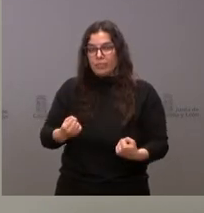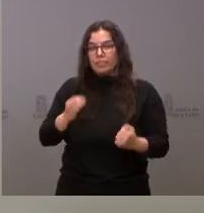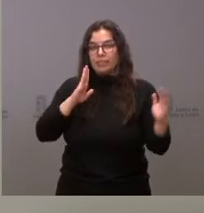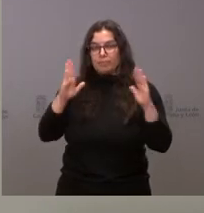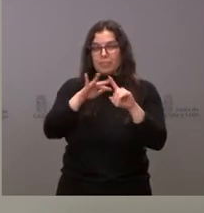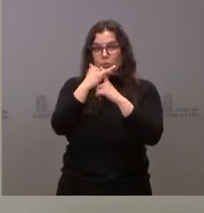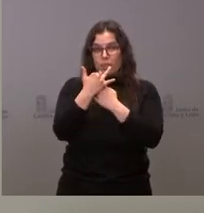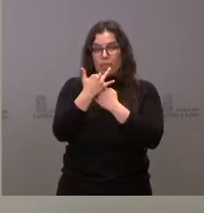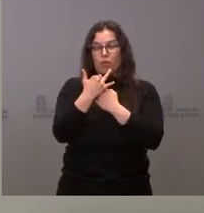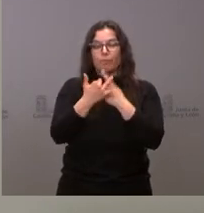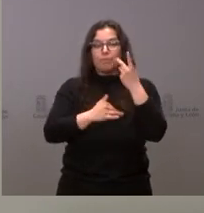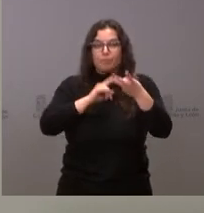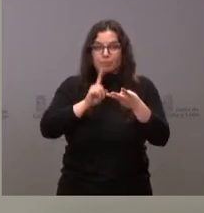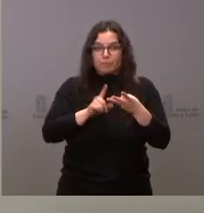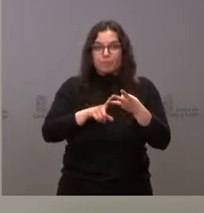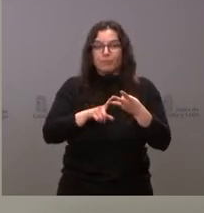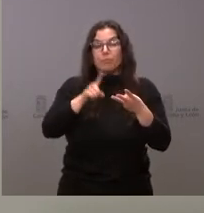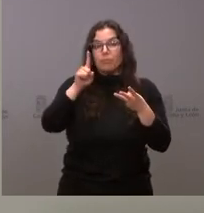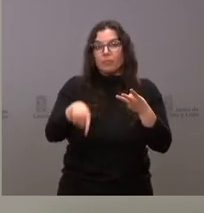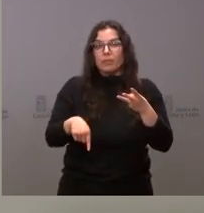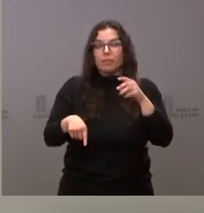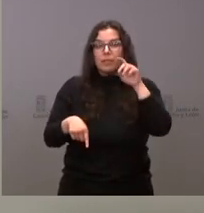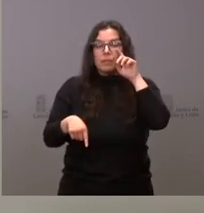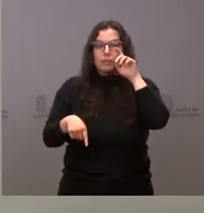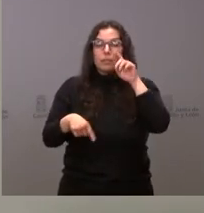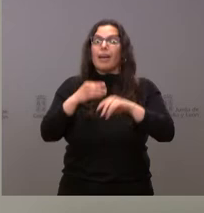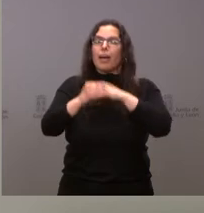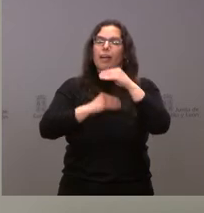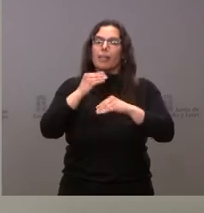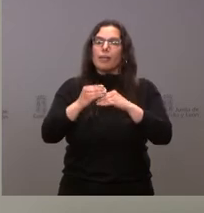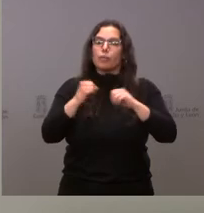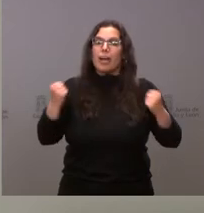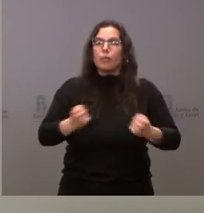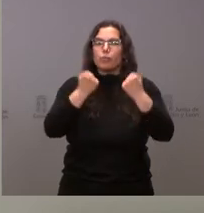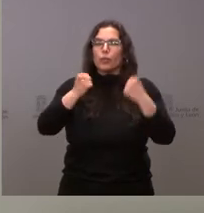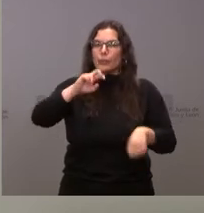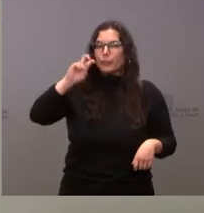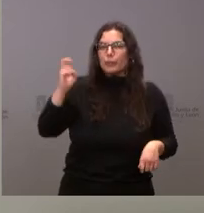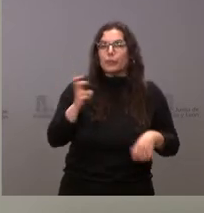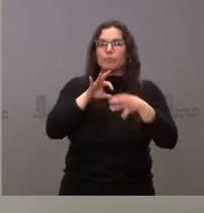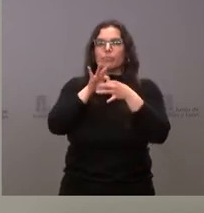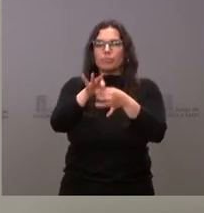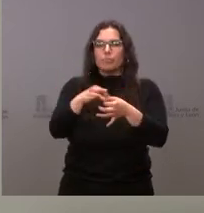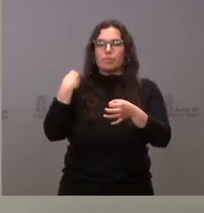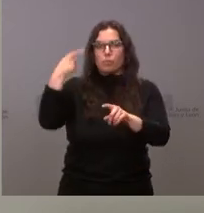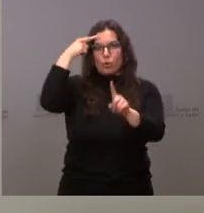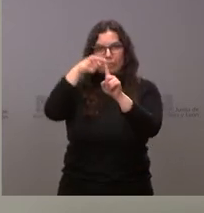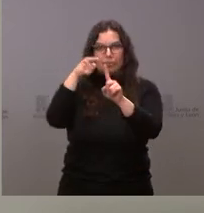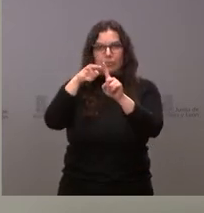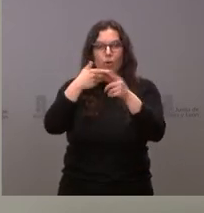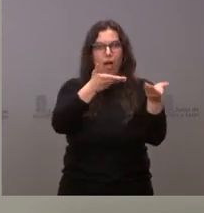situación que veníamos atravesando y veníamos llevando a cabo un conjunto de actuaciones vinculadas a ese objetivo por tanto